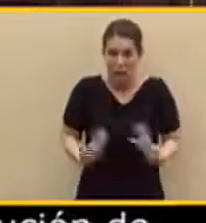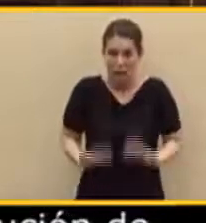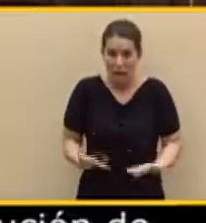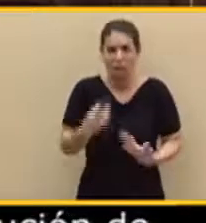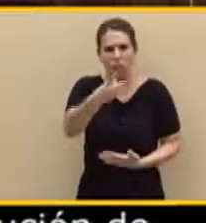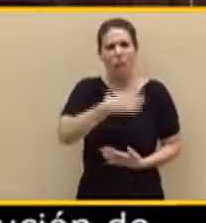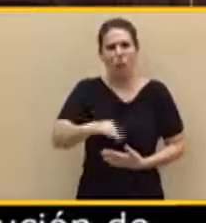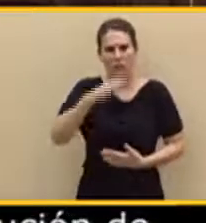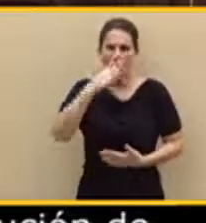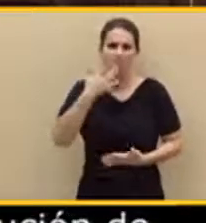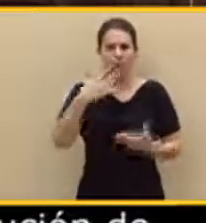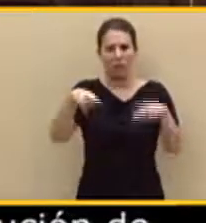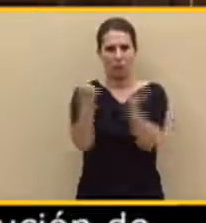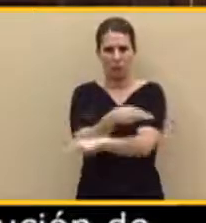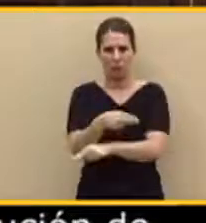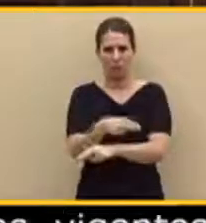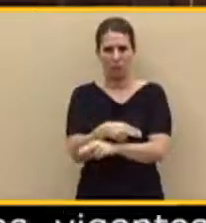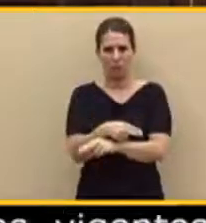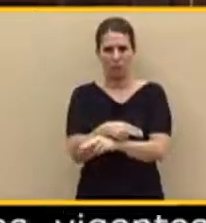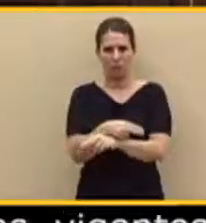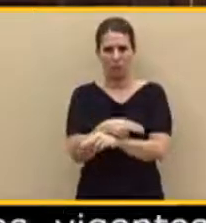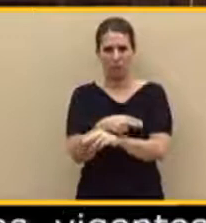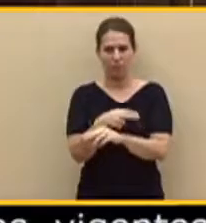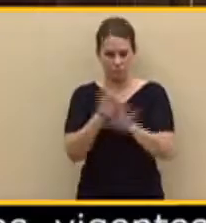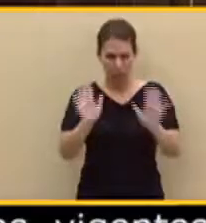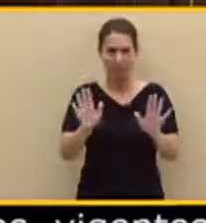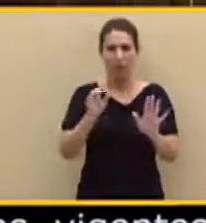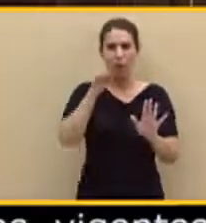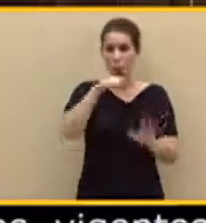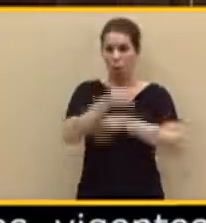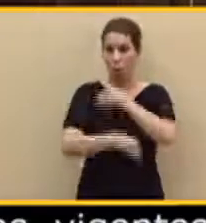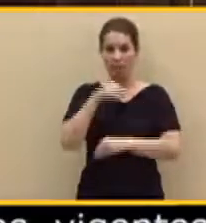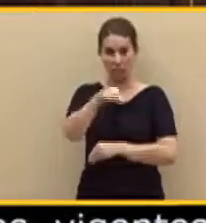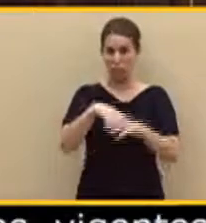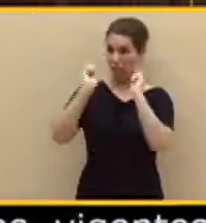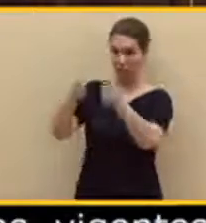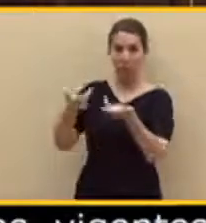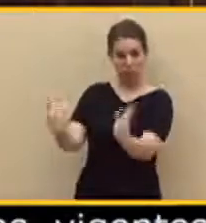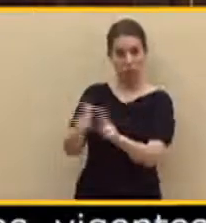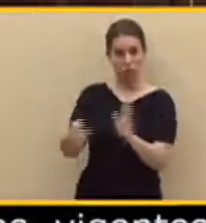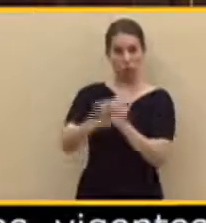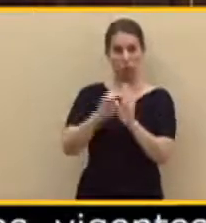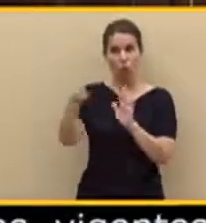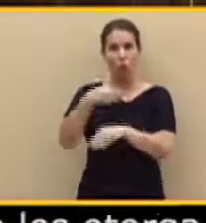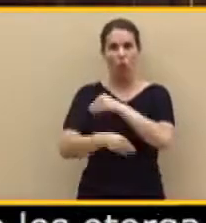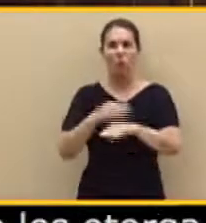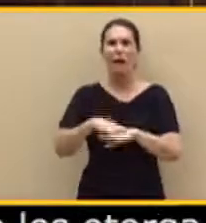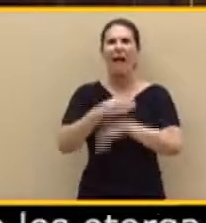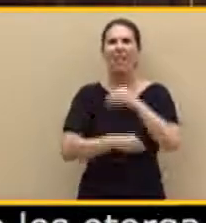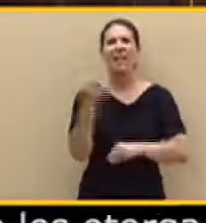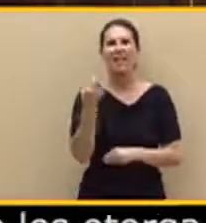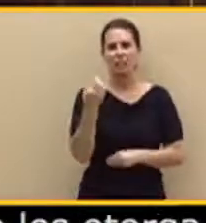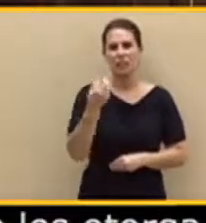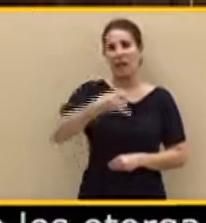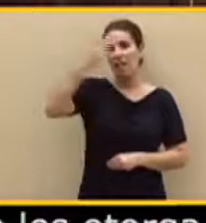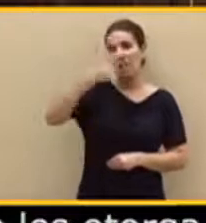vigentes. Pues bien, ustedes han utilizado esta facultad que les otorga la Constitución para proceder al veto de una treintena de iniciativas